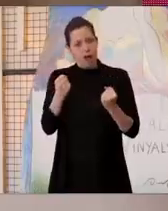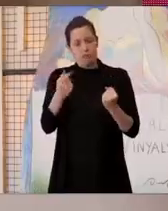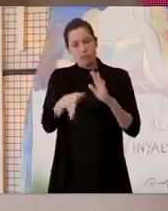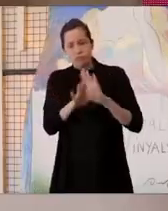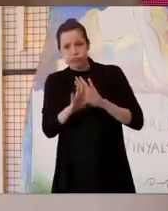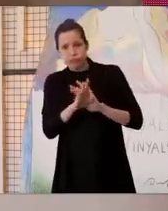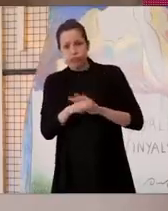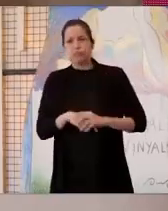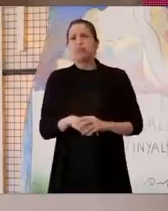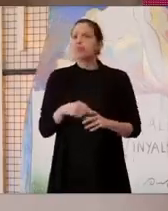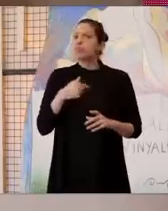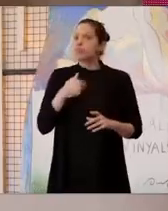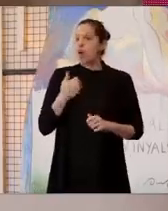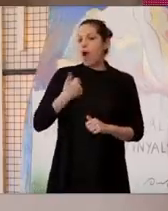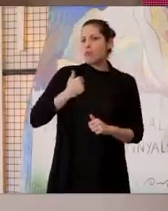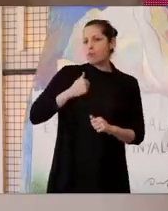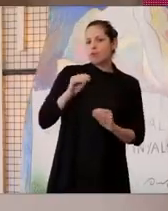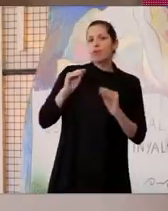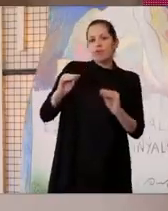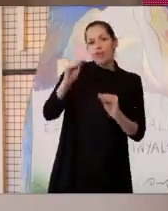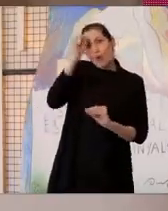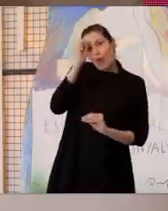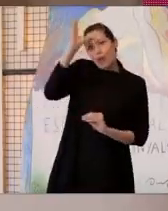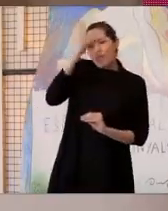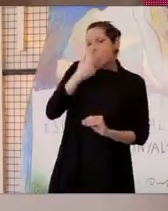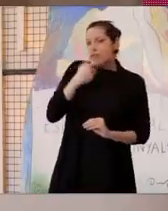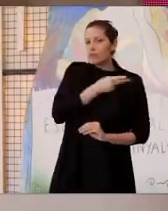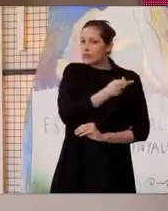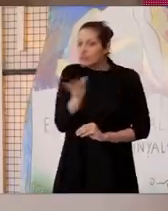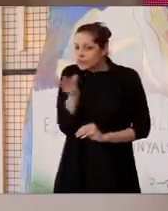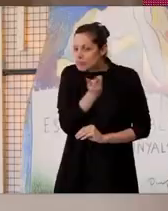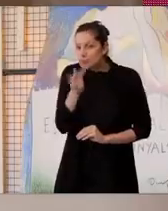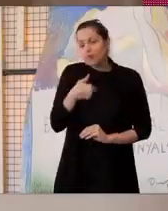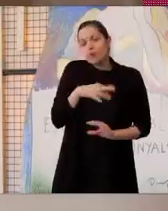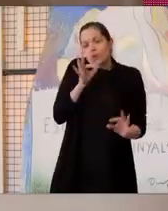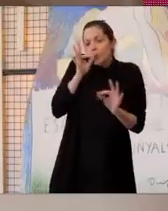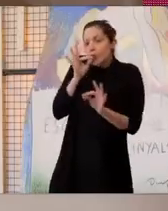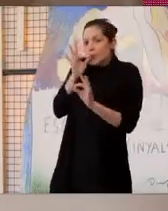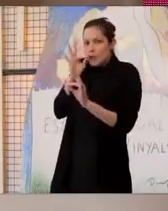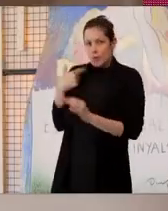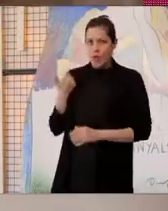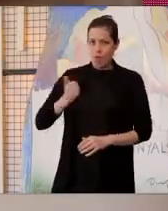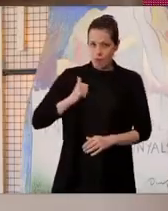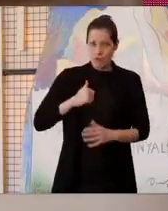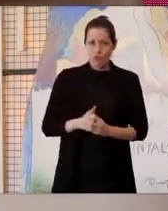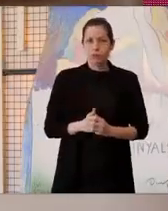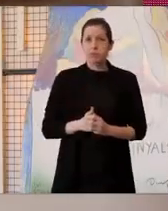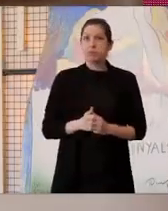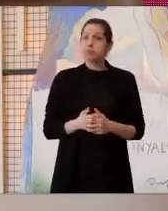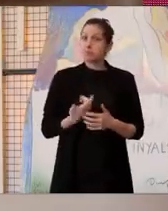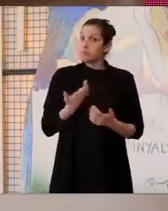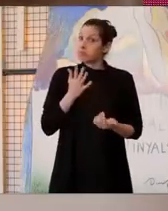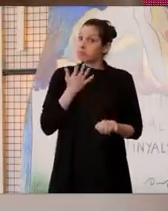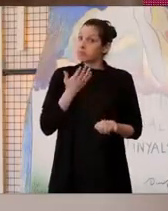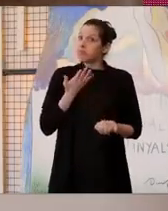aprovechar sus conocimientos y eso yo creo que resultó muy satisfactorio porque a veces nos puede dar